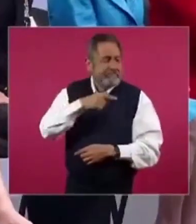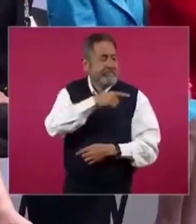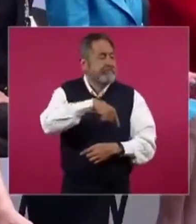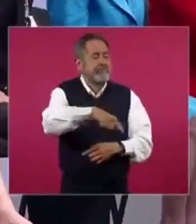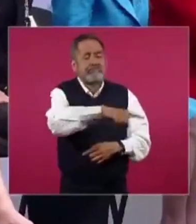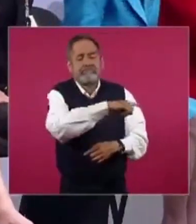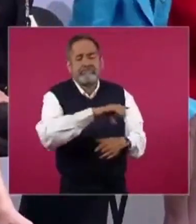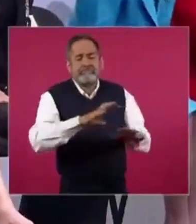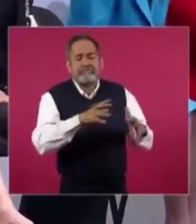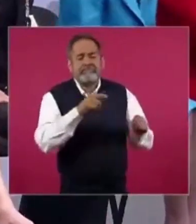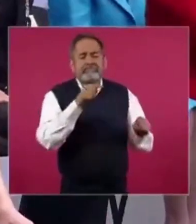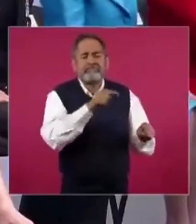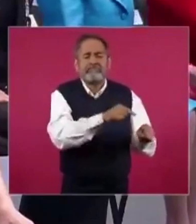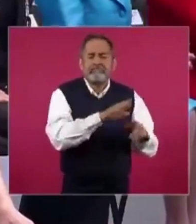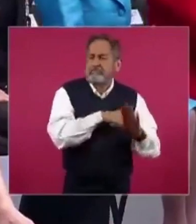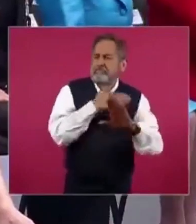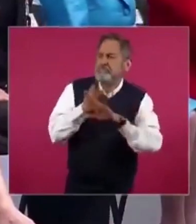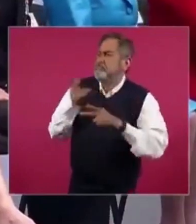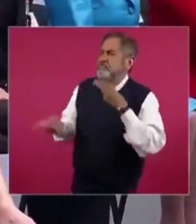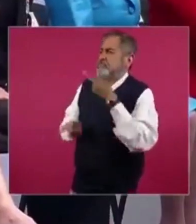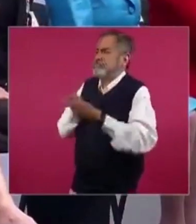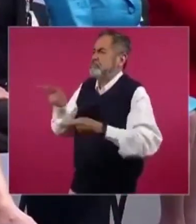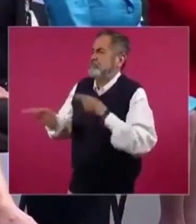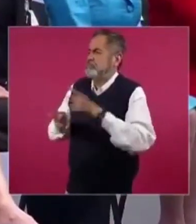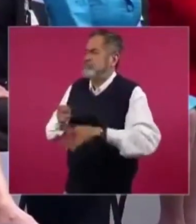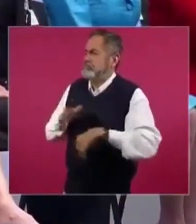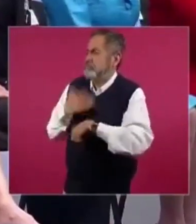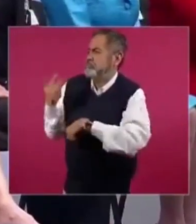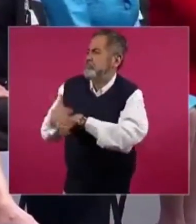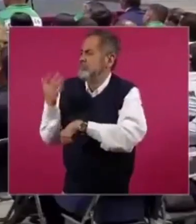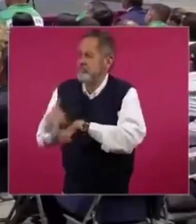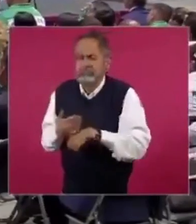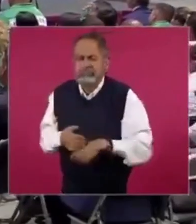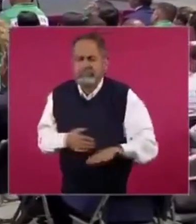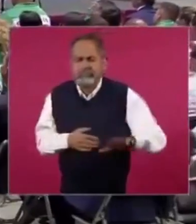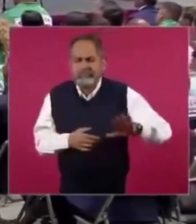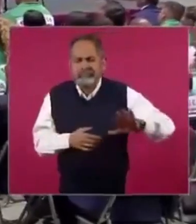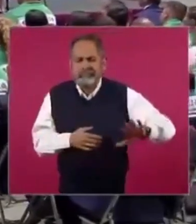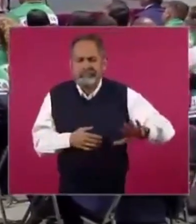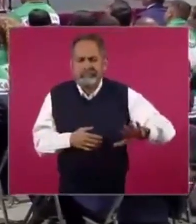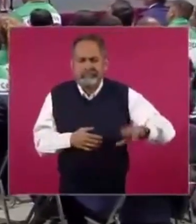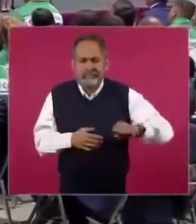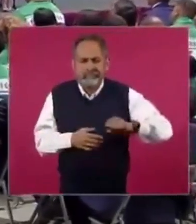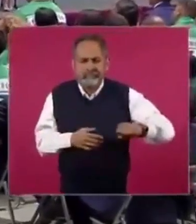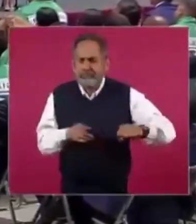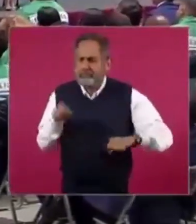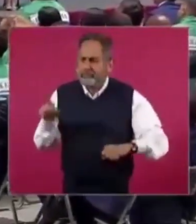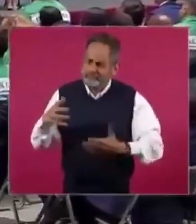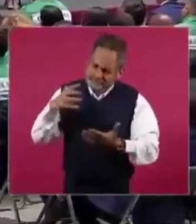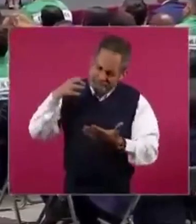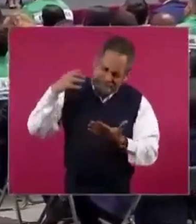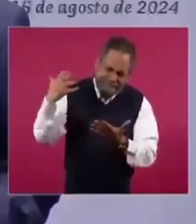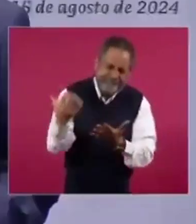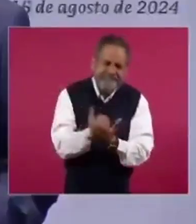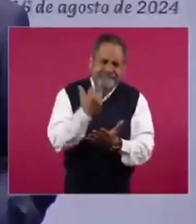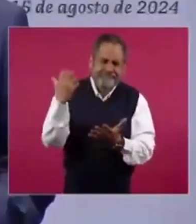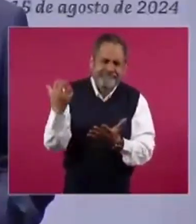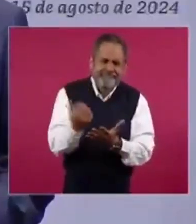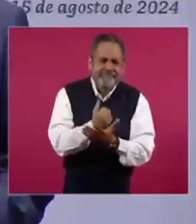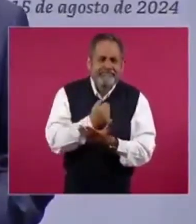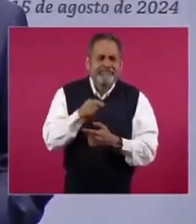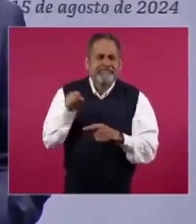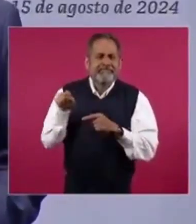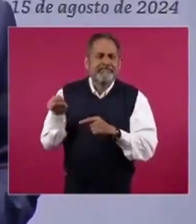que la cuestionan. Nada más que ella tiene medalla